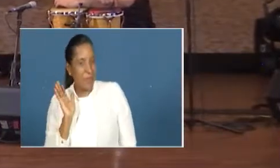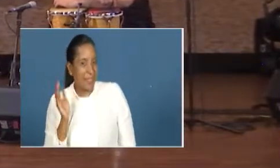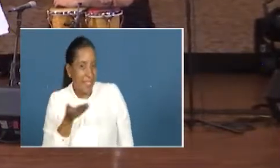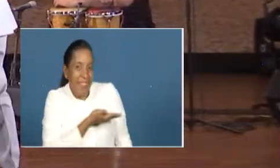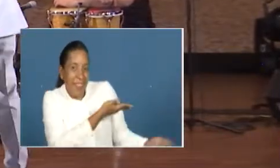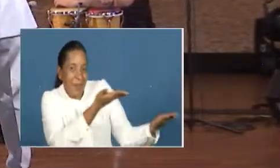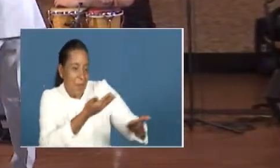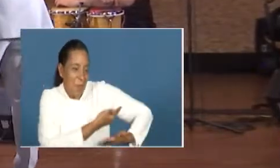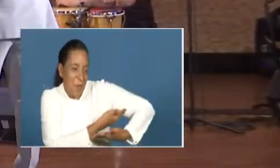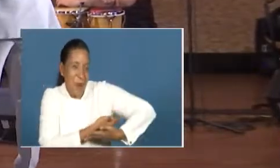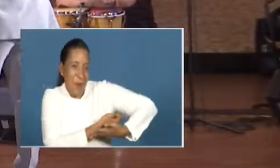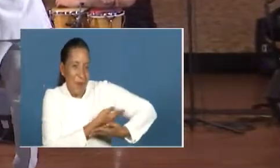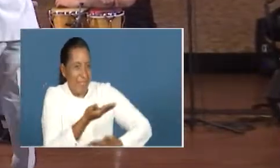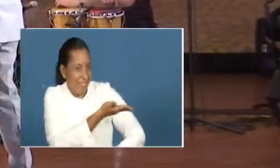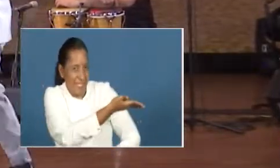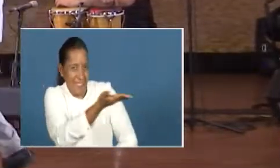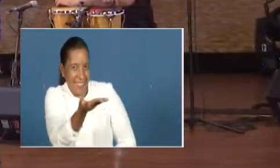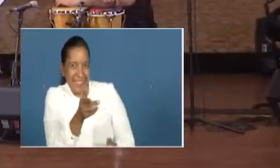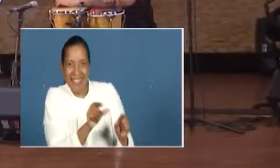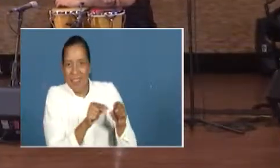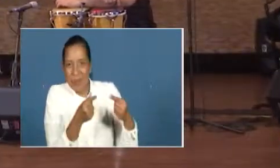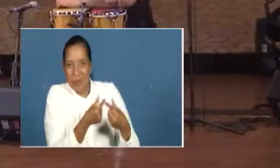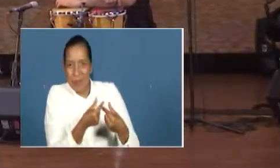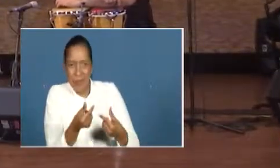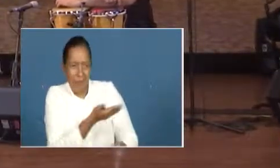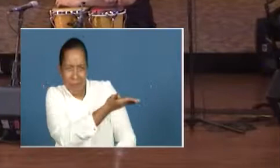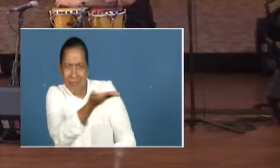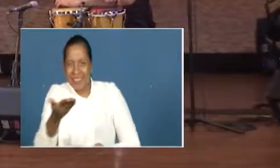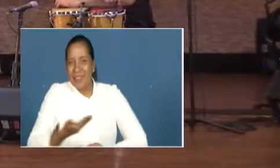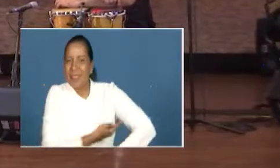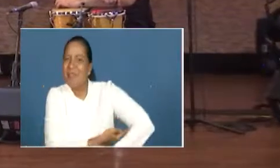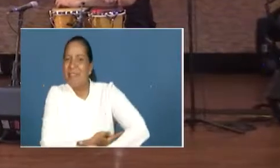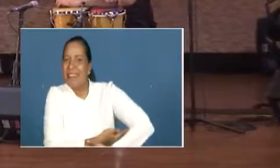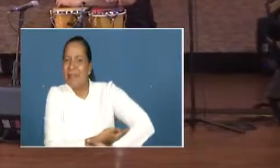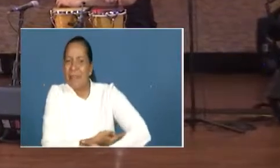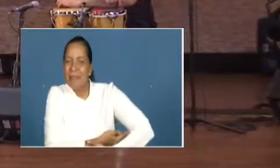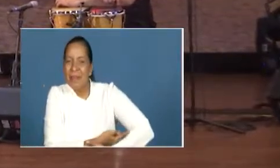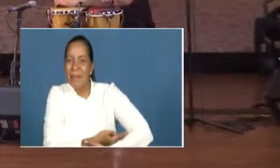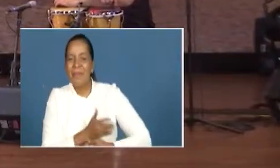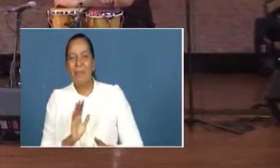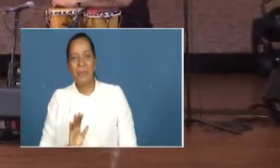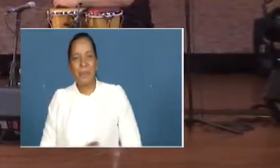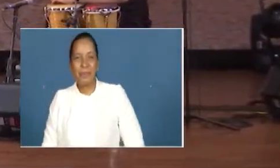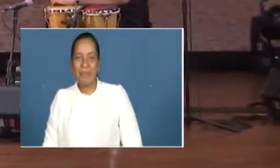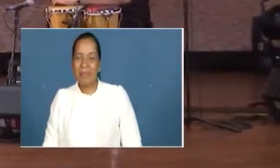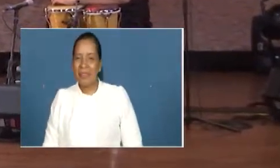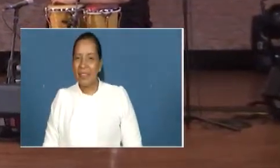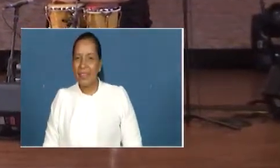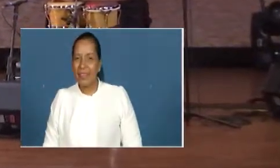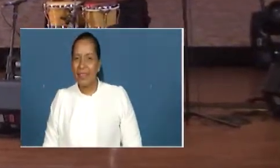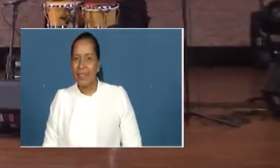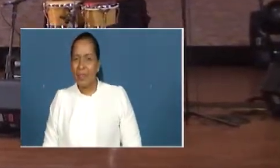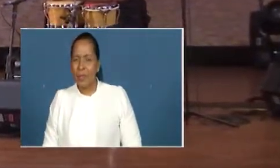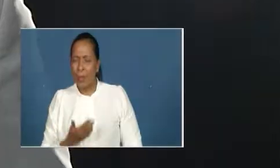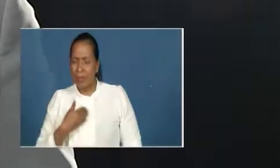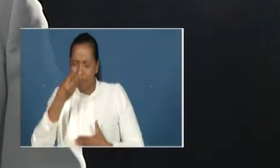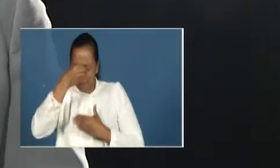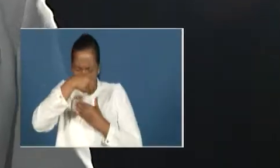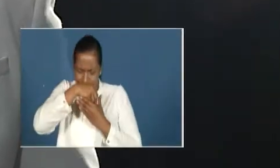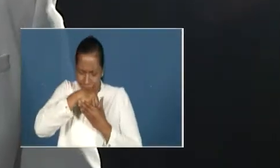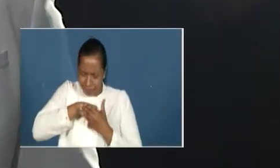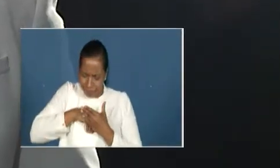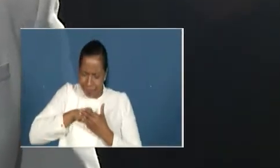era bebecita. Todos son unos bebés. Nosotros somos ya mentores, pero todavía seguimos siendo infantes. Todavía tenemos ese